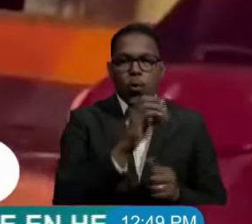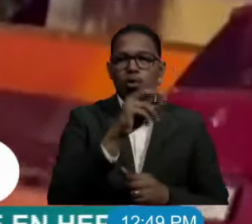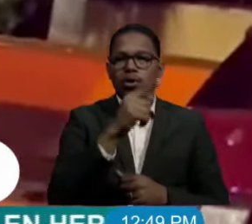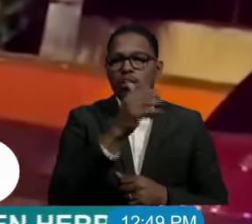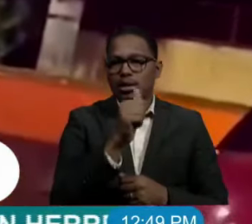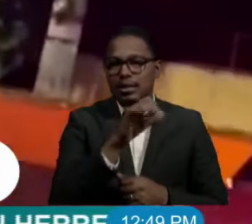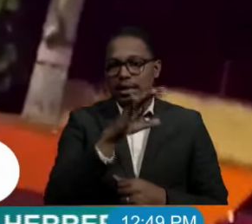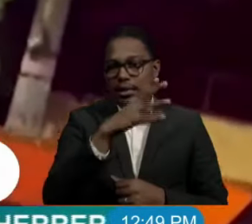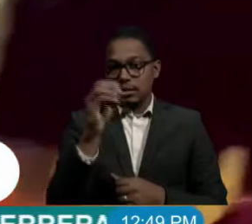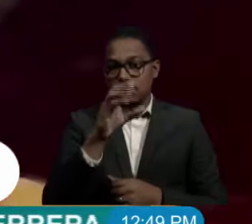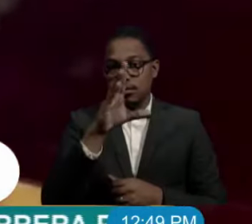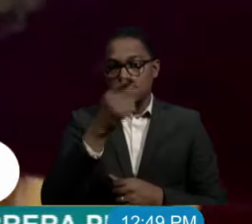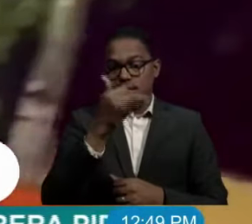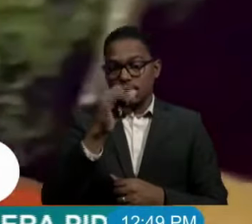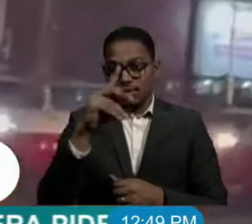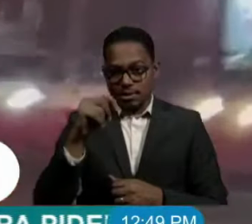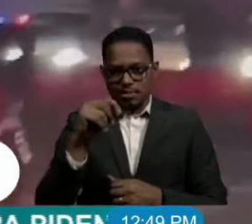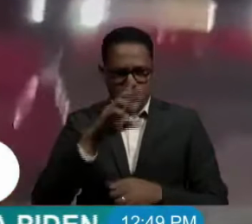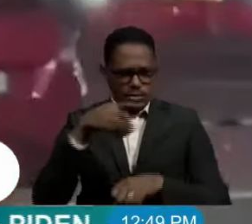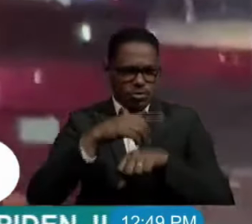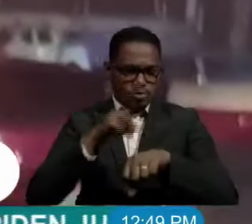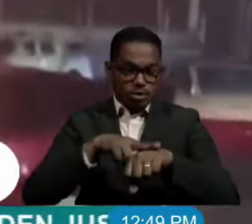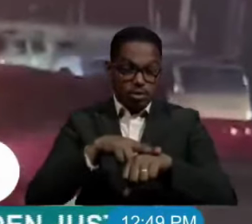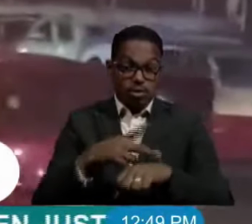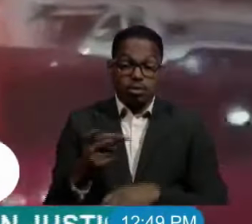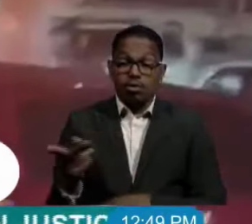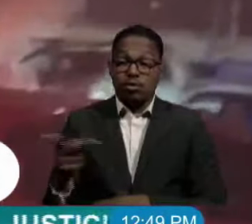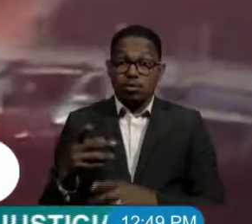Distrito Nacional, cuando varios vehículos